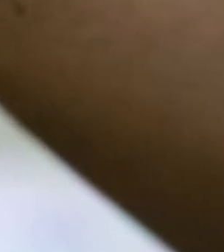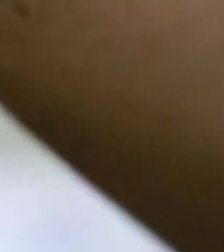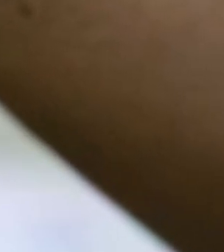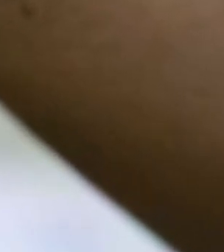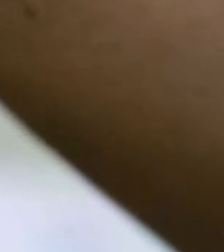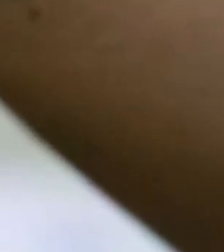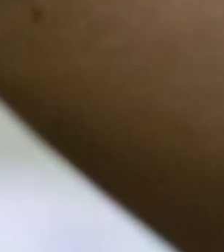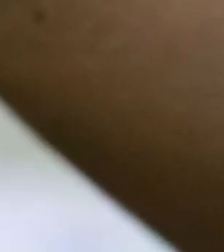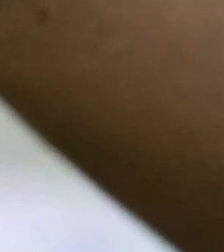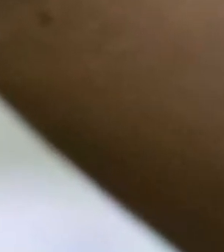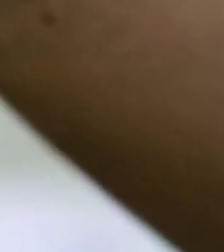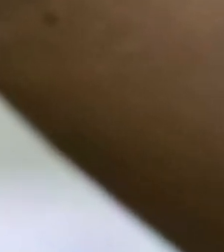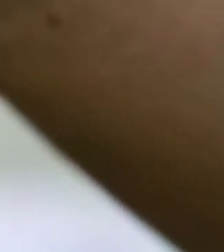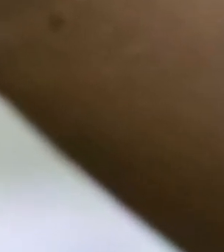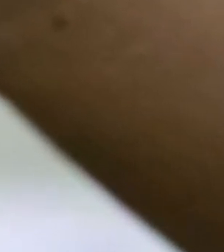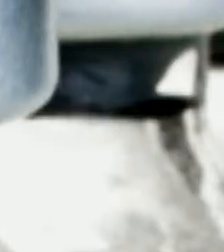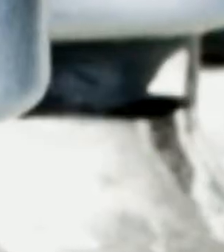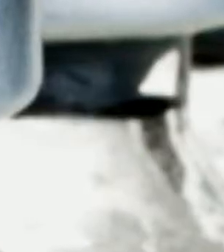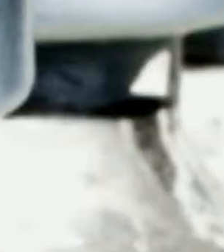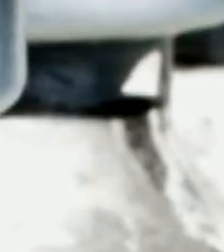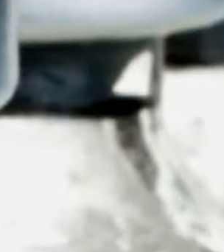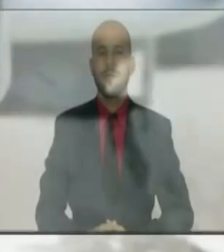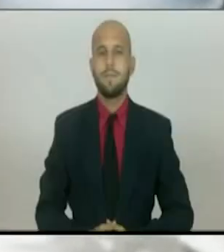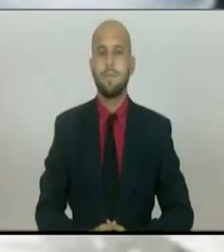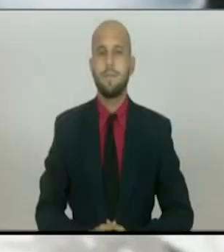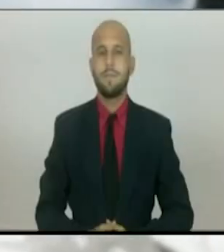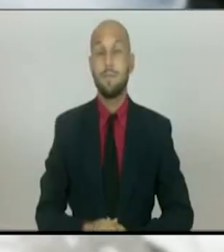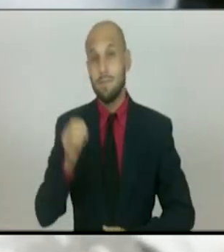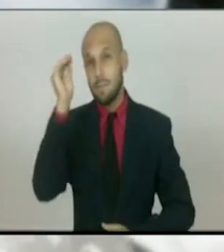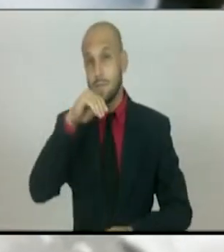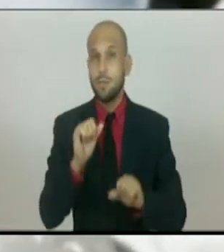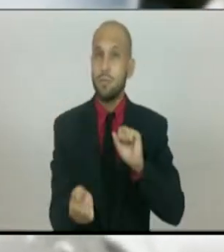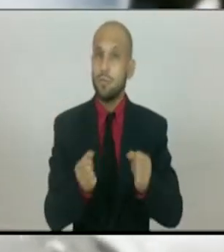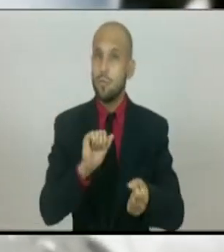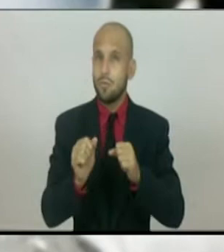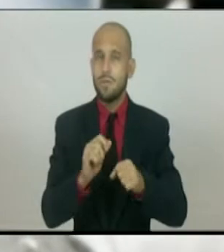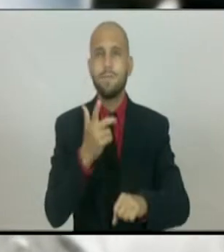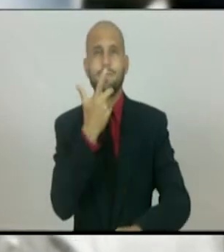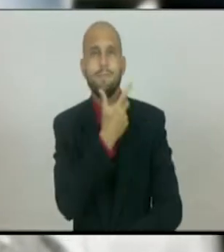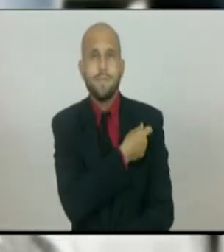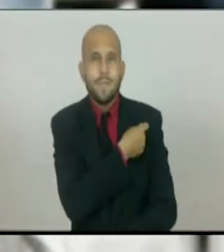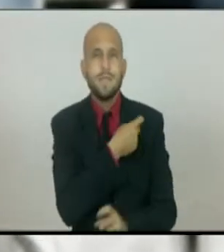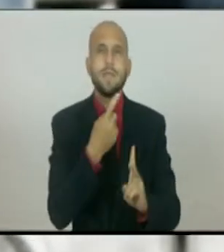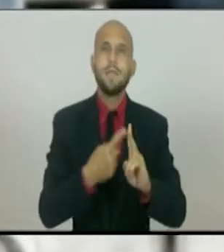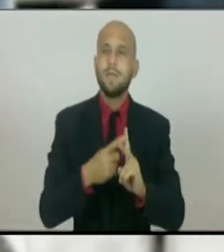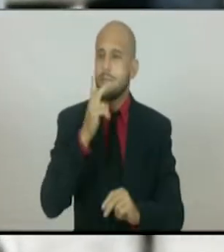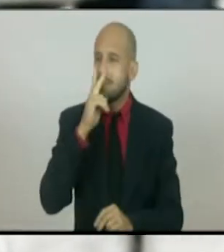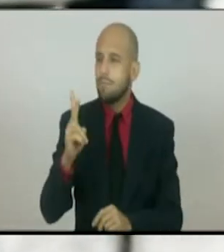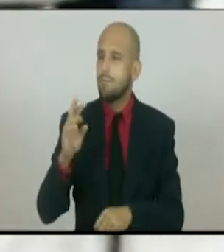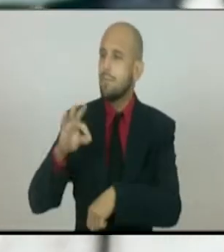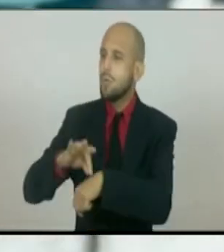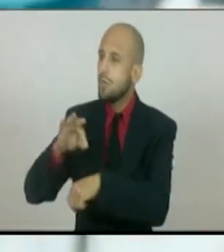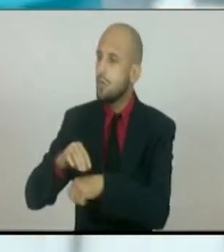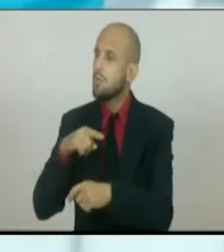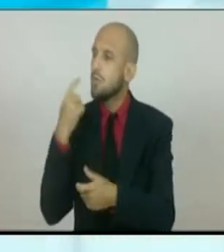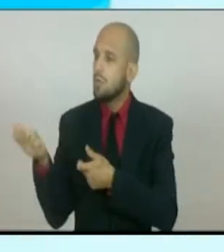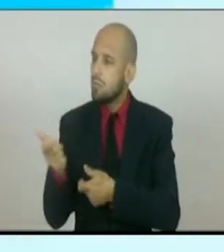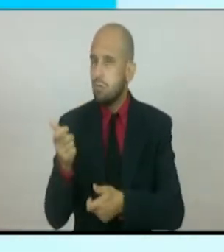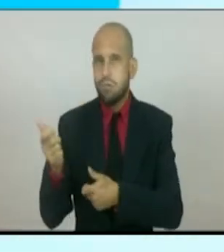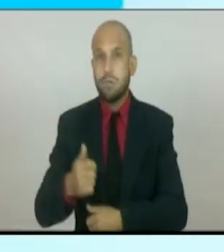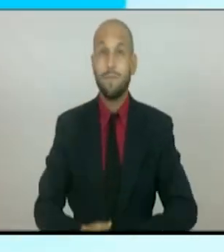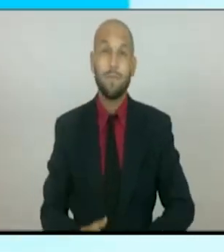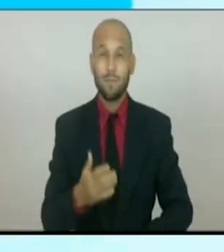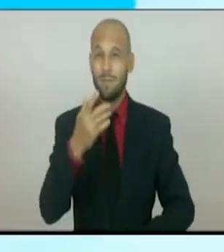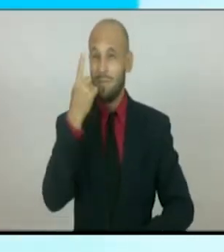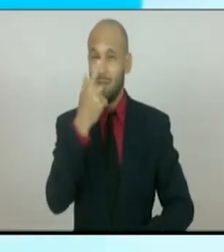El control de las enfermedades por arbovirus se basa en vacunas para algunas de ellas y en el control de vectores. La vacuna para